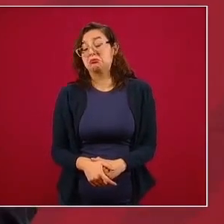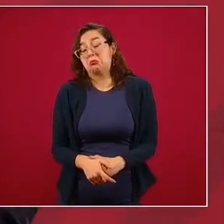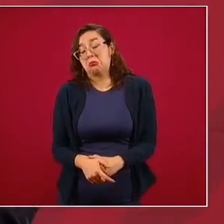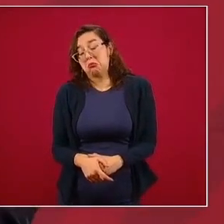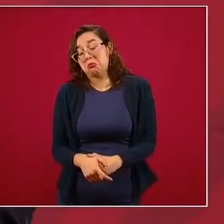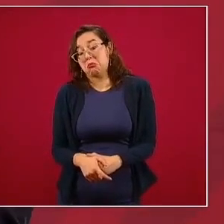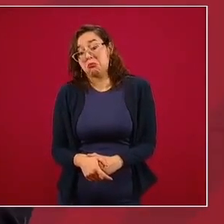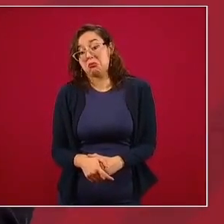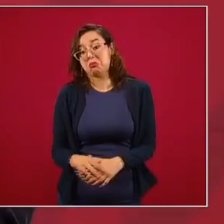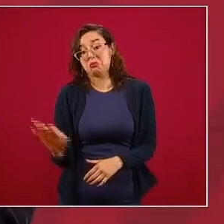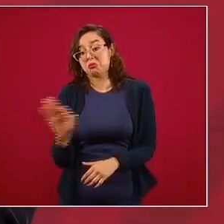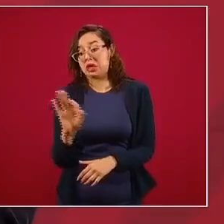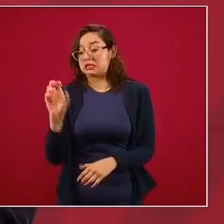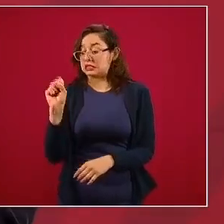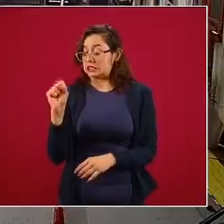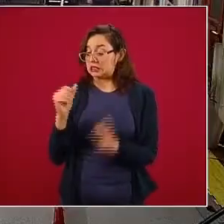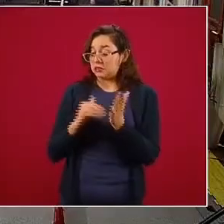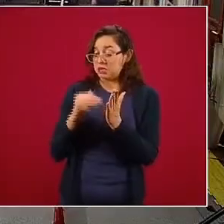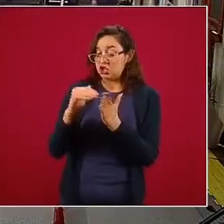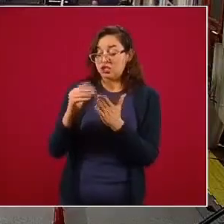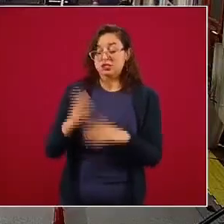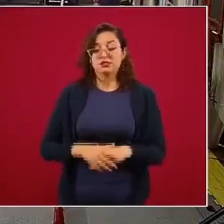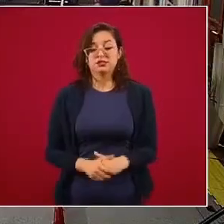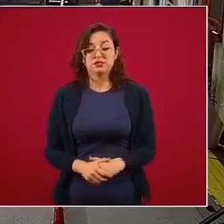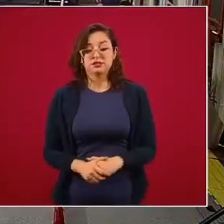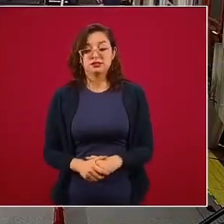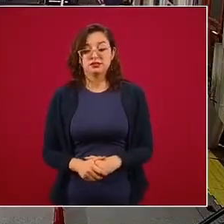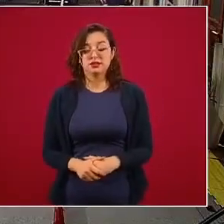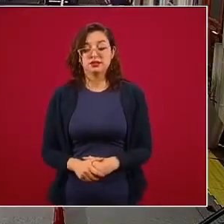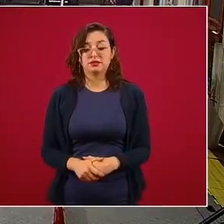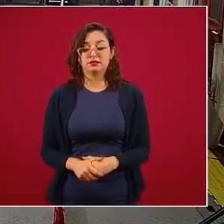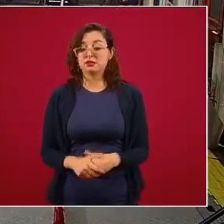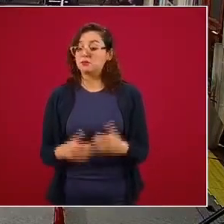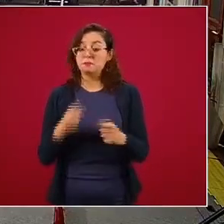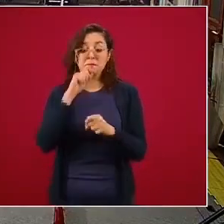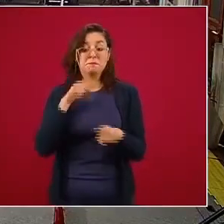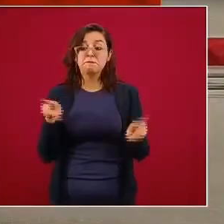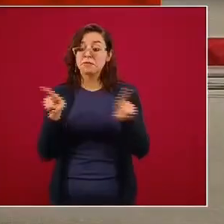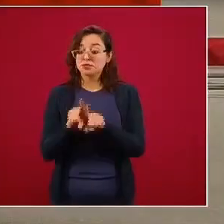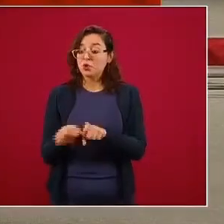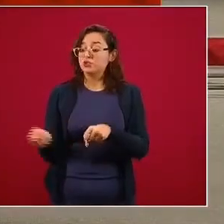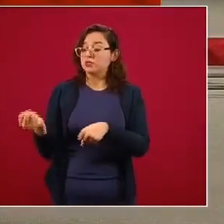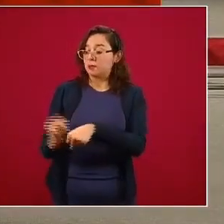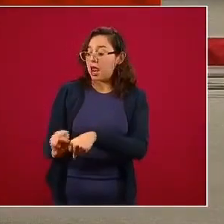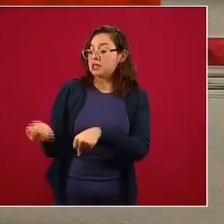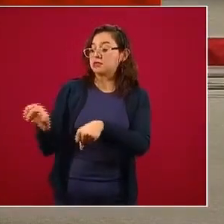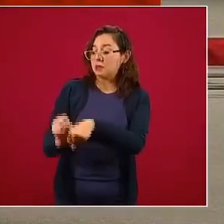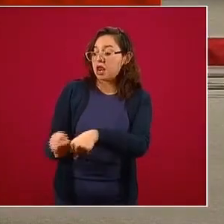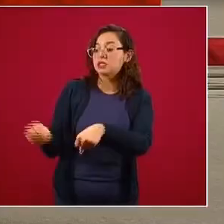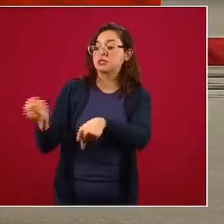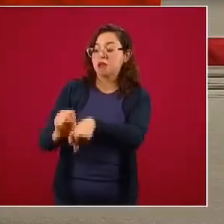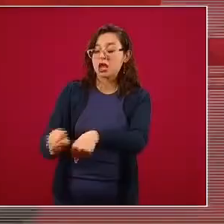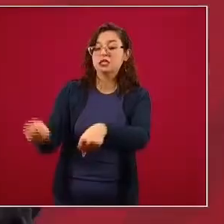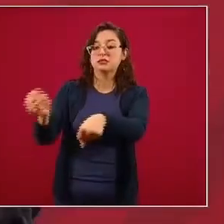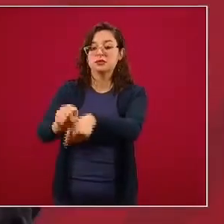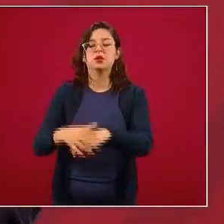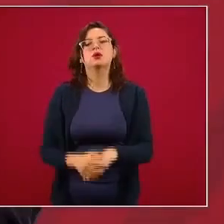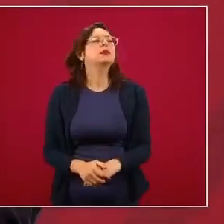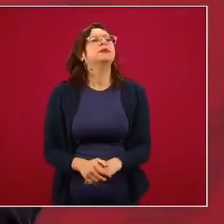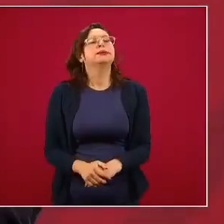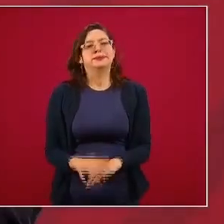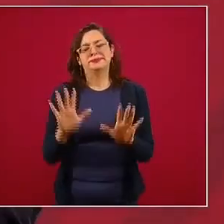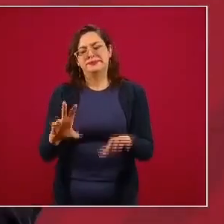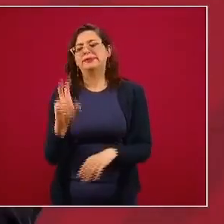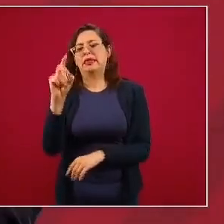Quizá, ¿no? Un poco más de 60 millones, pasaría lo mismo. Entonces, 30 millones,